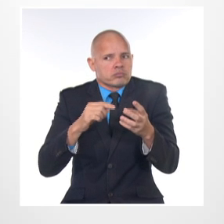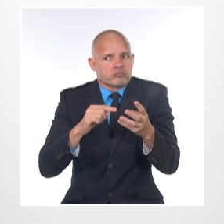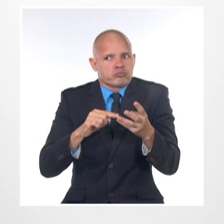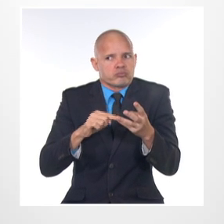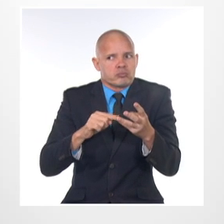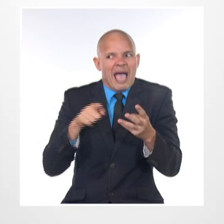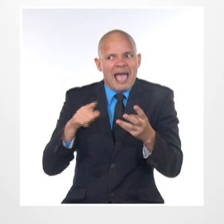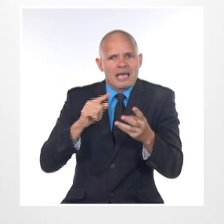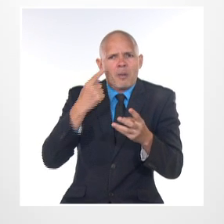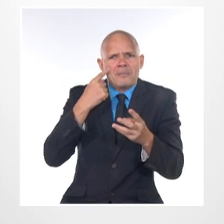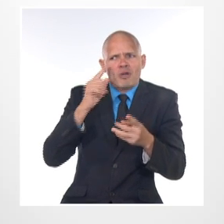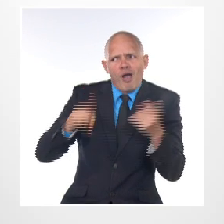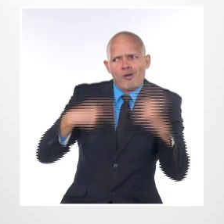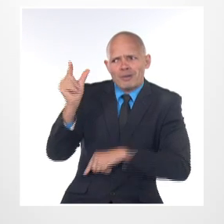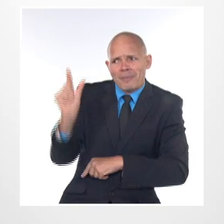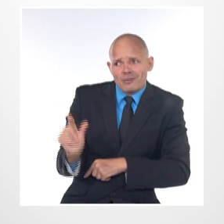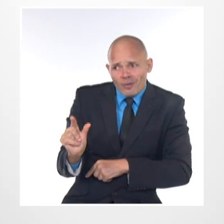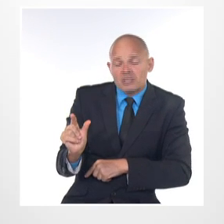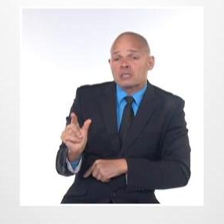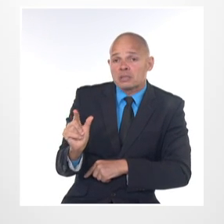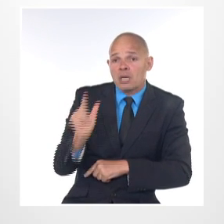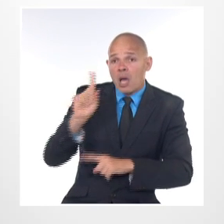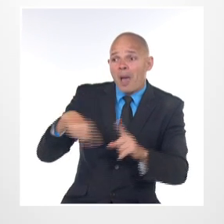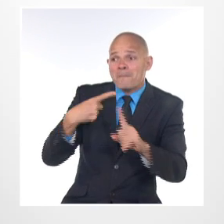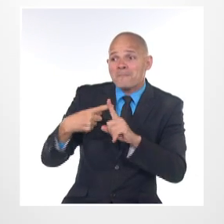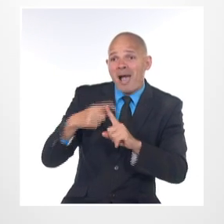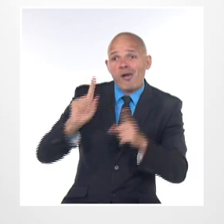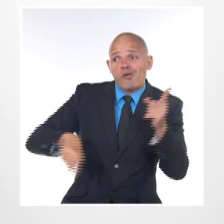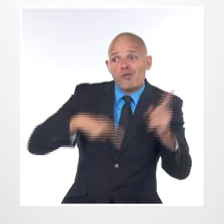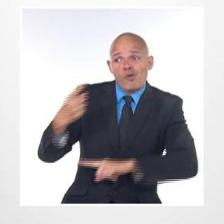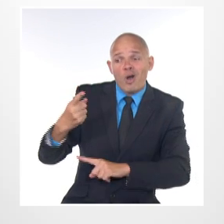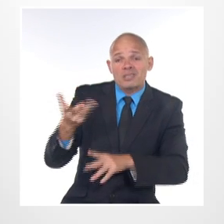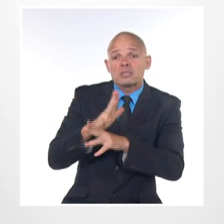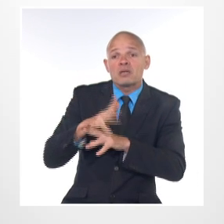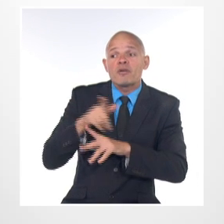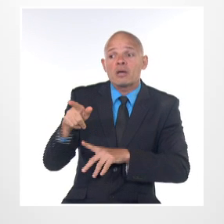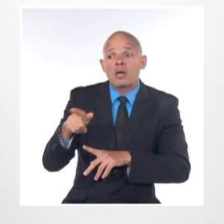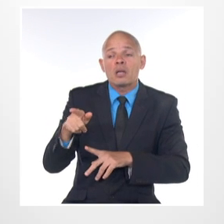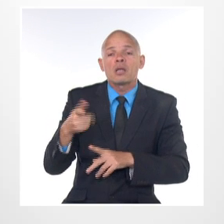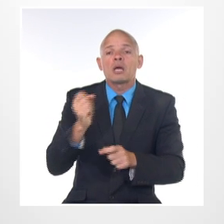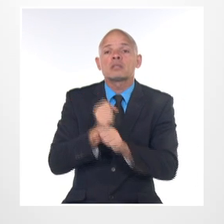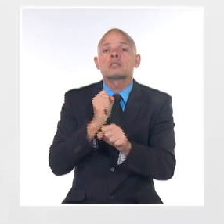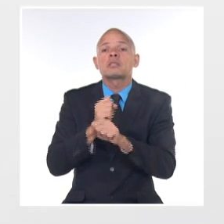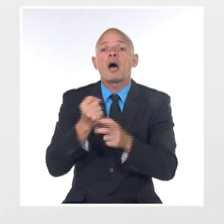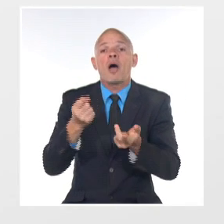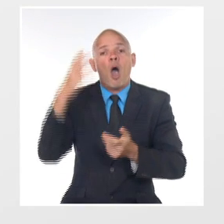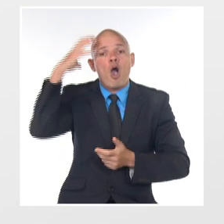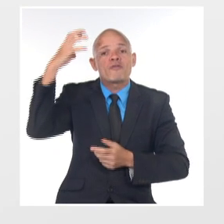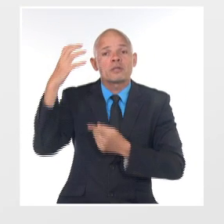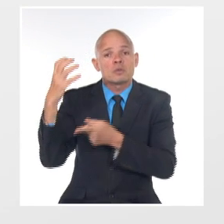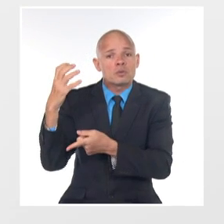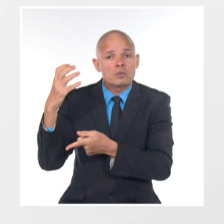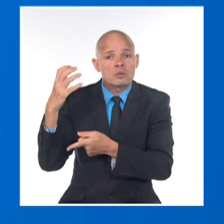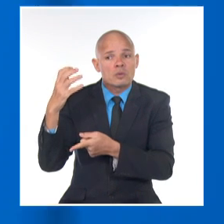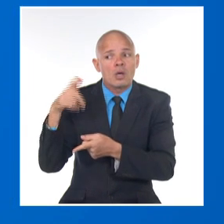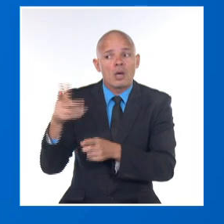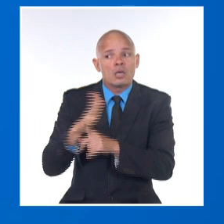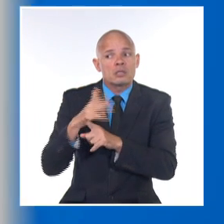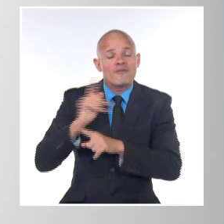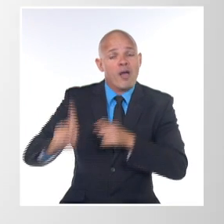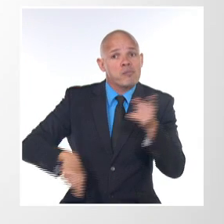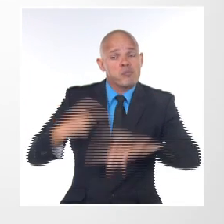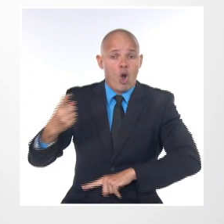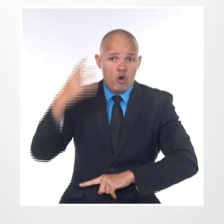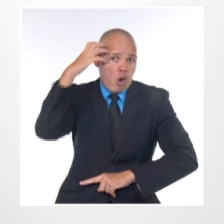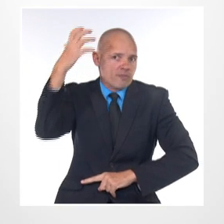esa autoridad, ese agente o ese auxiliar está cumpliendo una función pública. Y por eso el delito es mayor, porque aquí se está